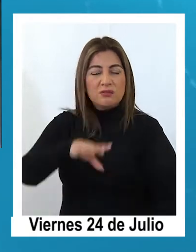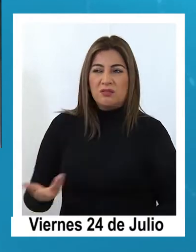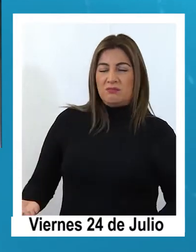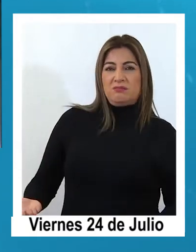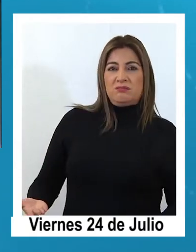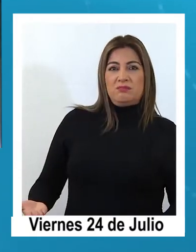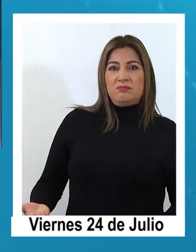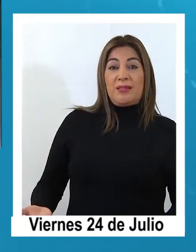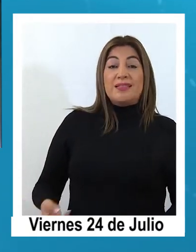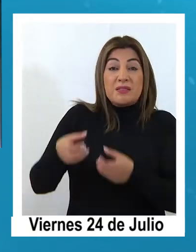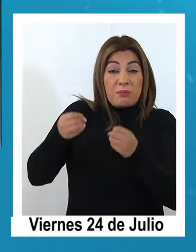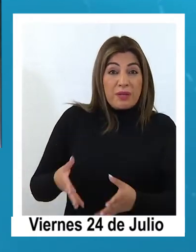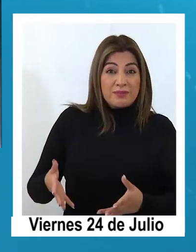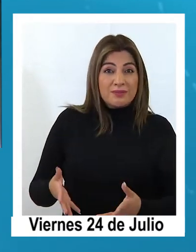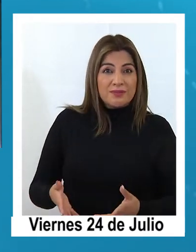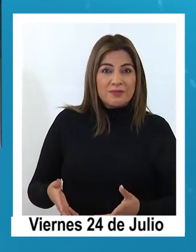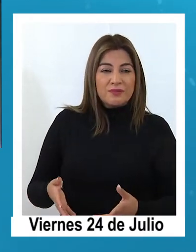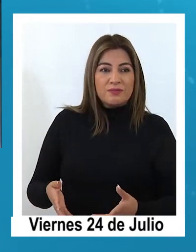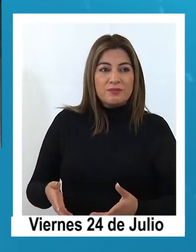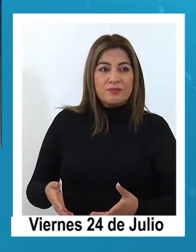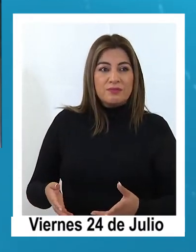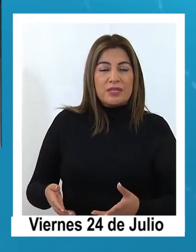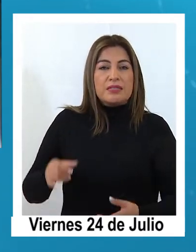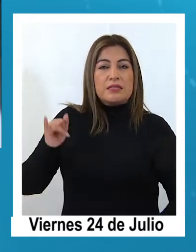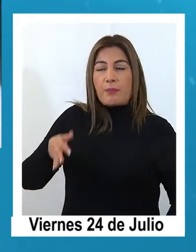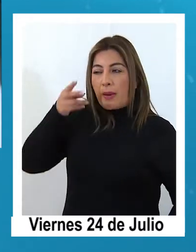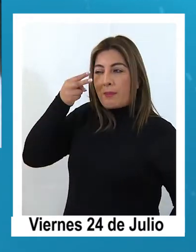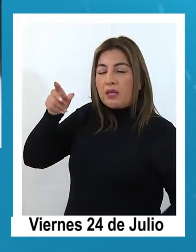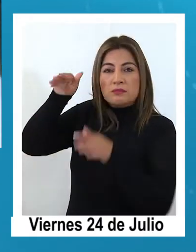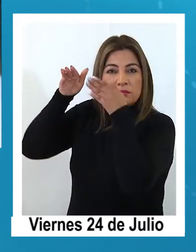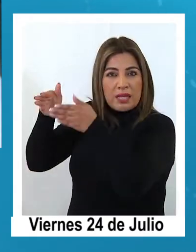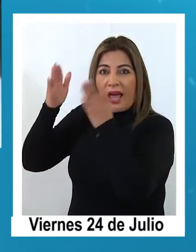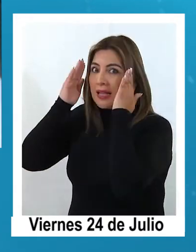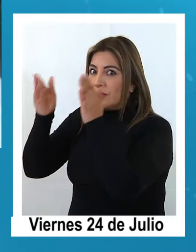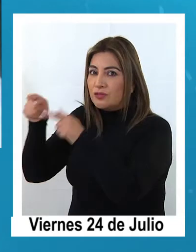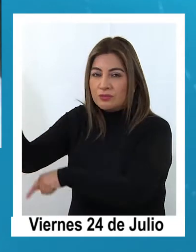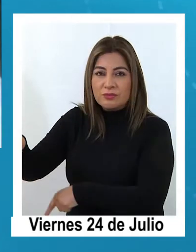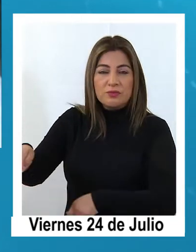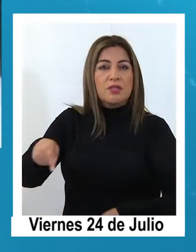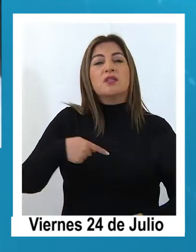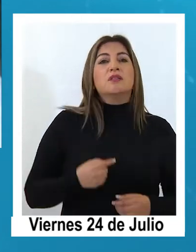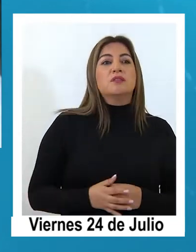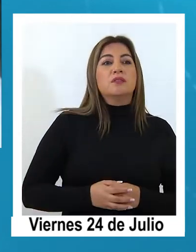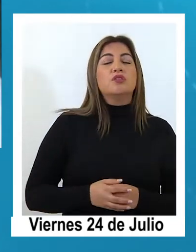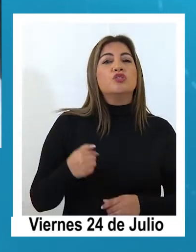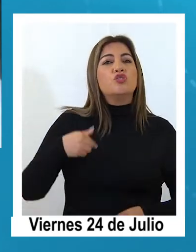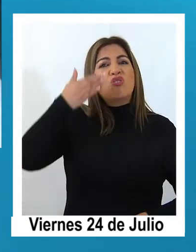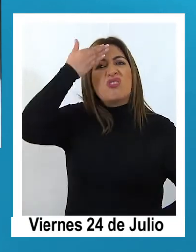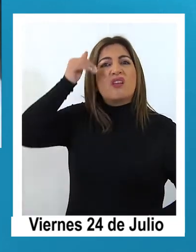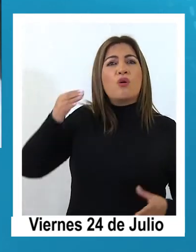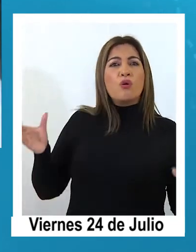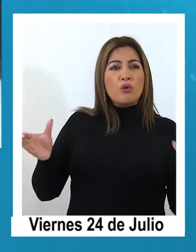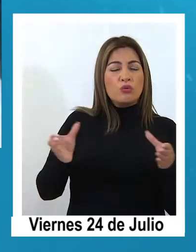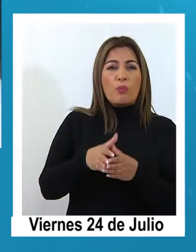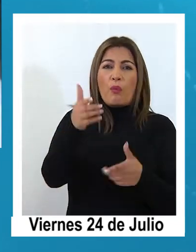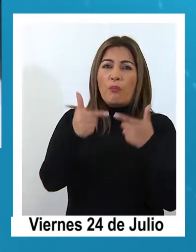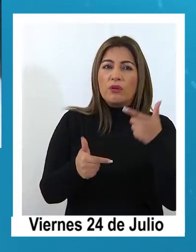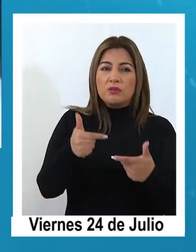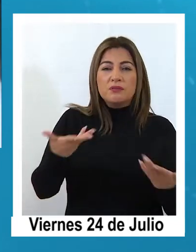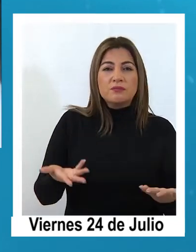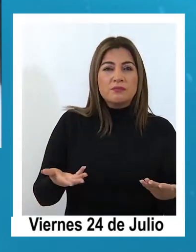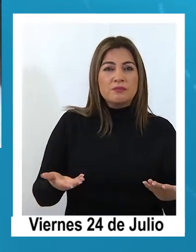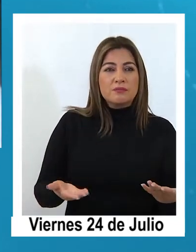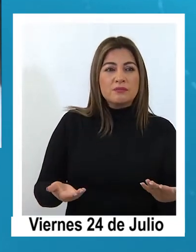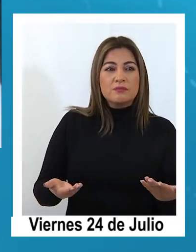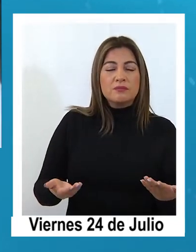eso no lo podemos perder de vista. Yo creo que los partidos sí van a tener